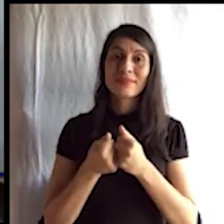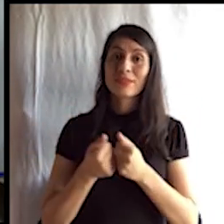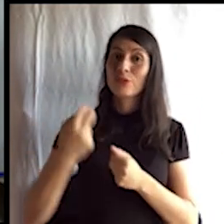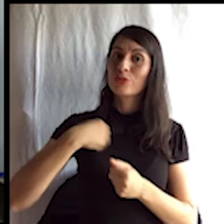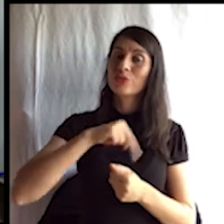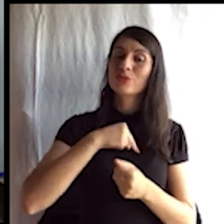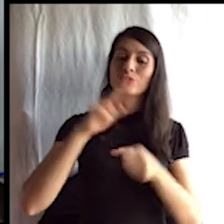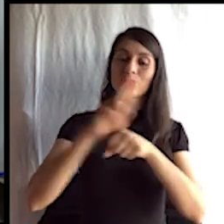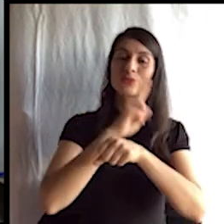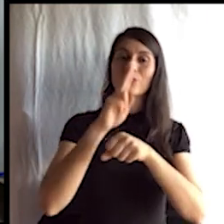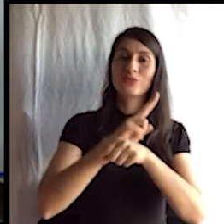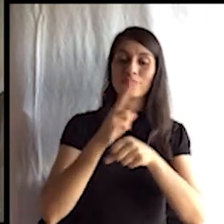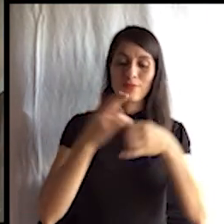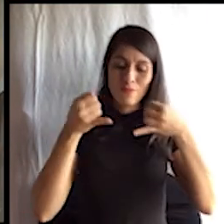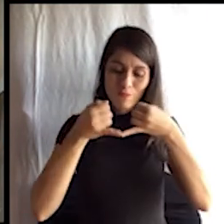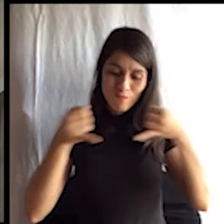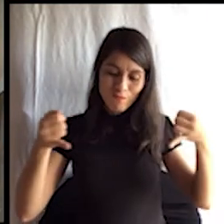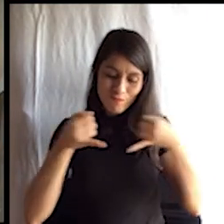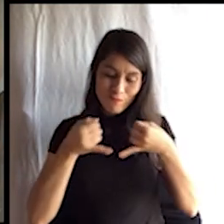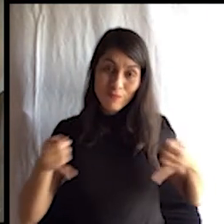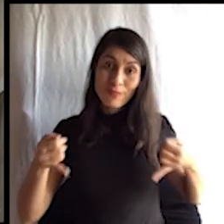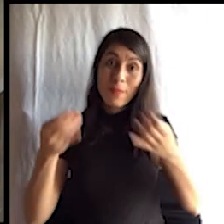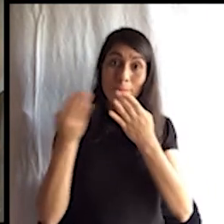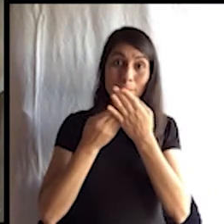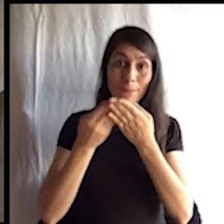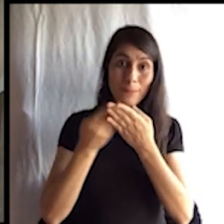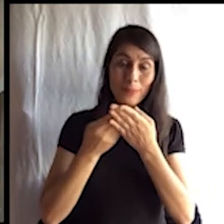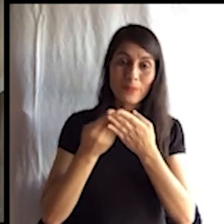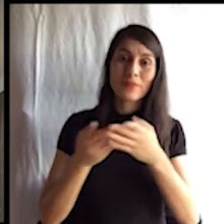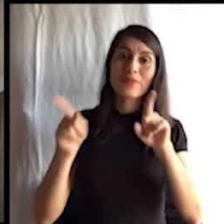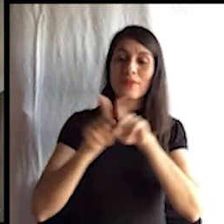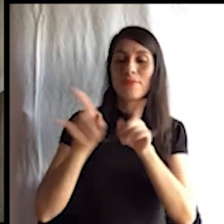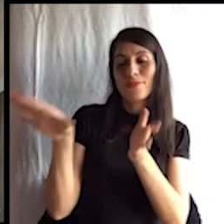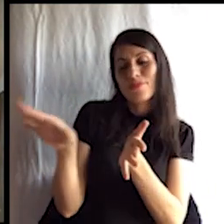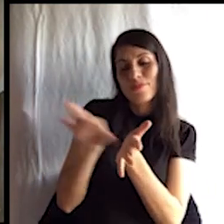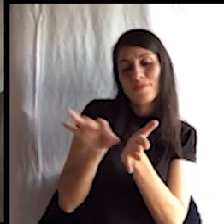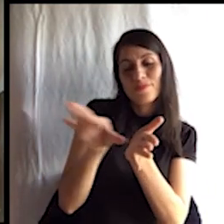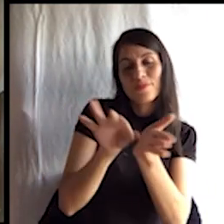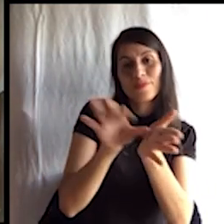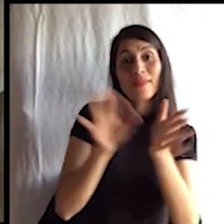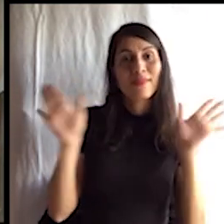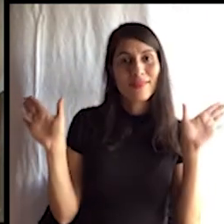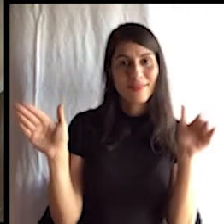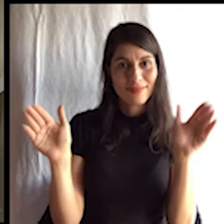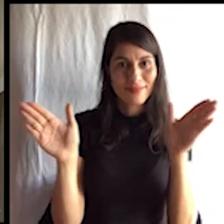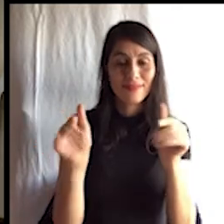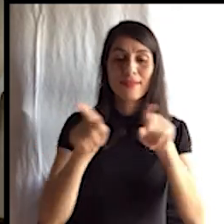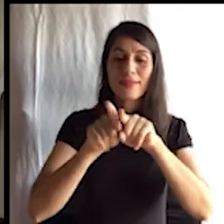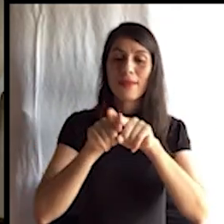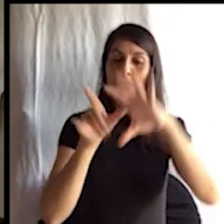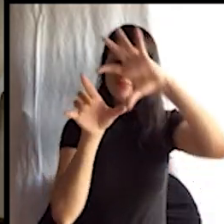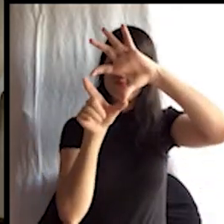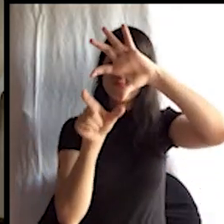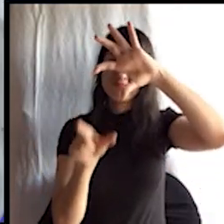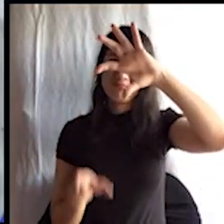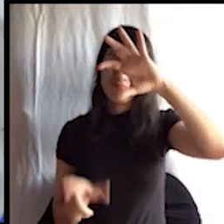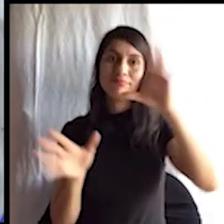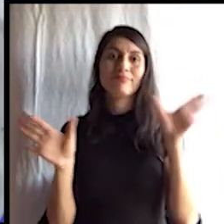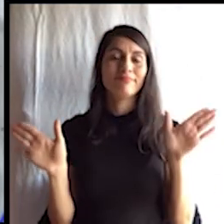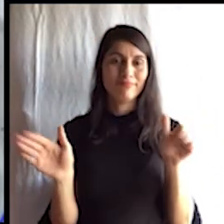Esta vez vamos a usar lana blanca cortada en trozos y la vamos a pegar en las alas y en el tronco.